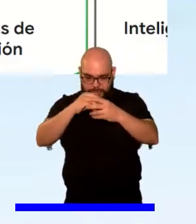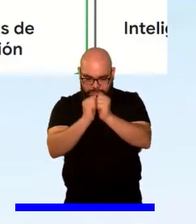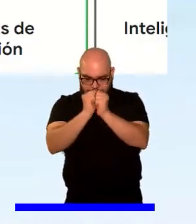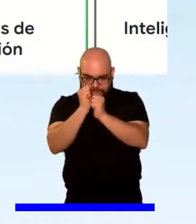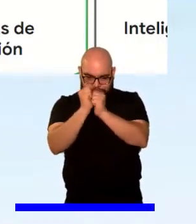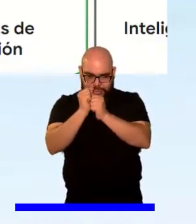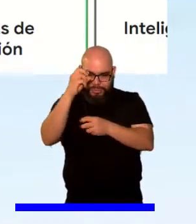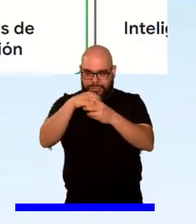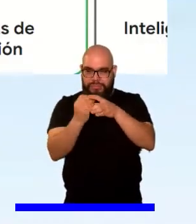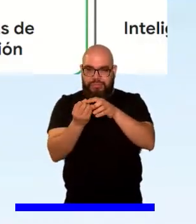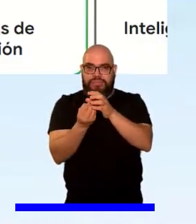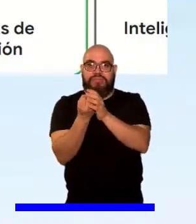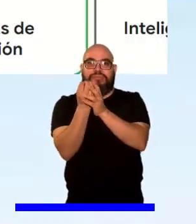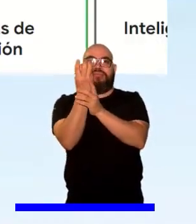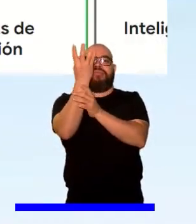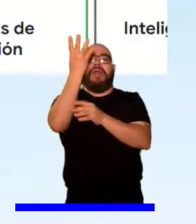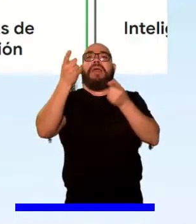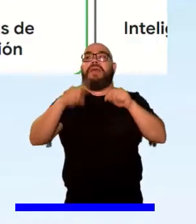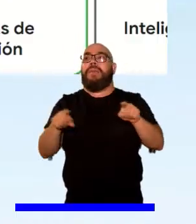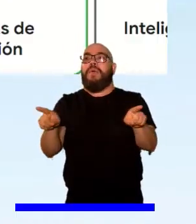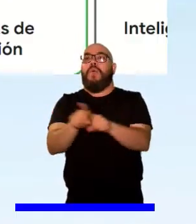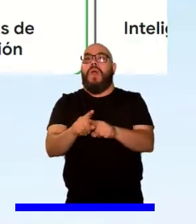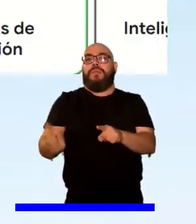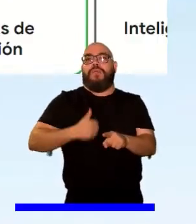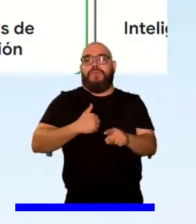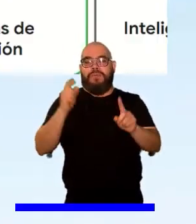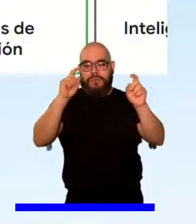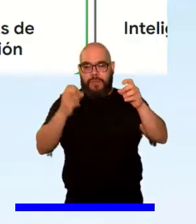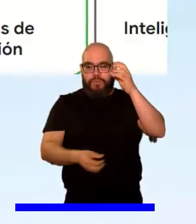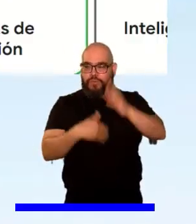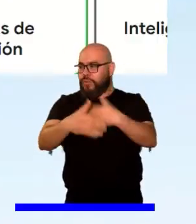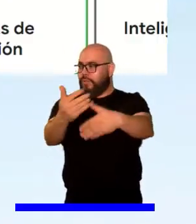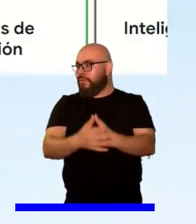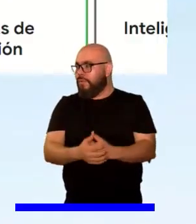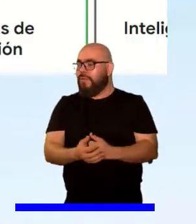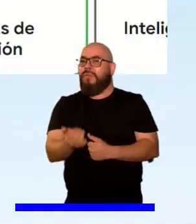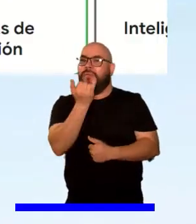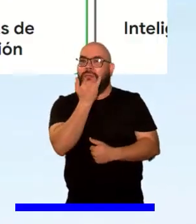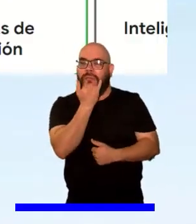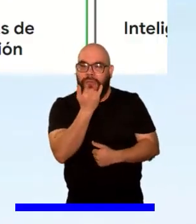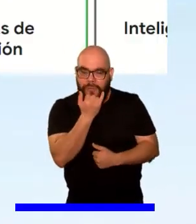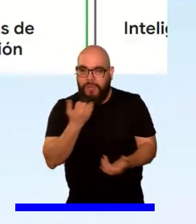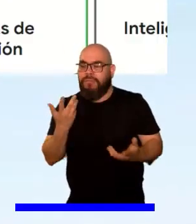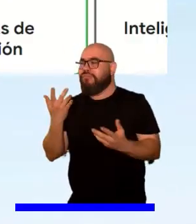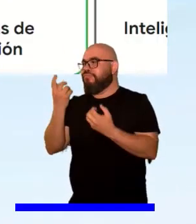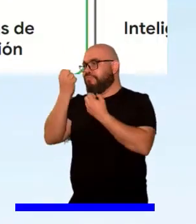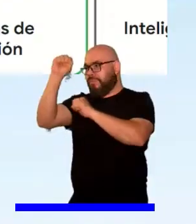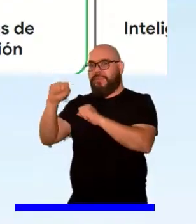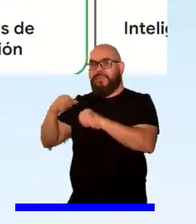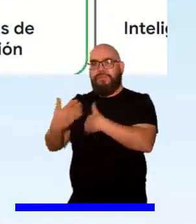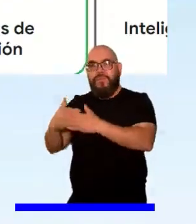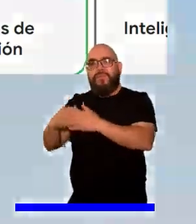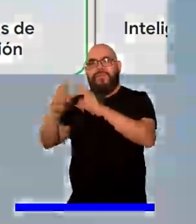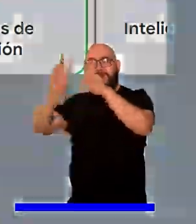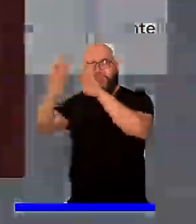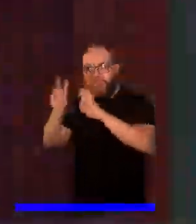convertirla en vapor y aprovecharla para generar procesos. ¿Qué pasó con esto? Que empieza una revolución de cómo empezar a hacer las